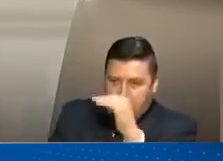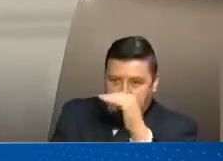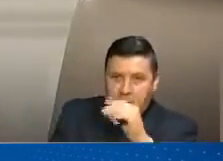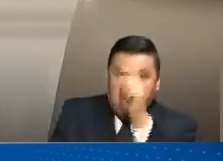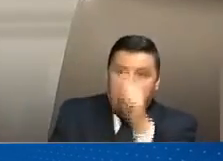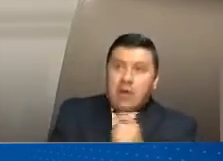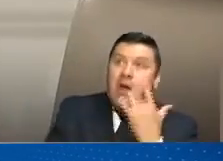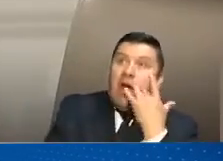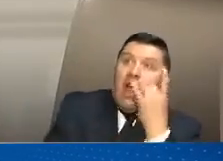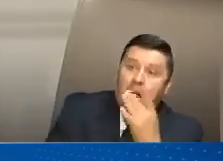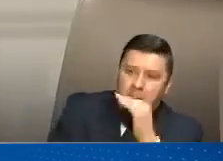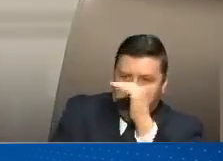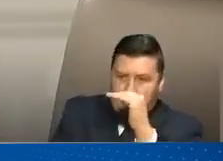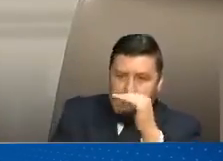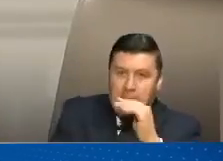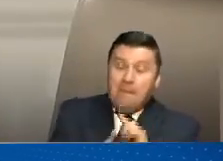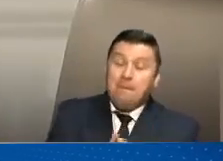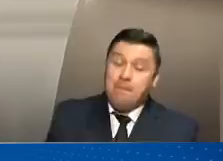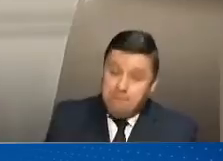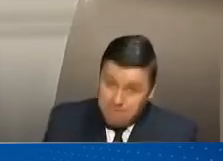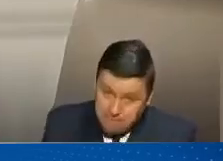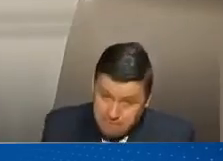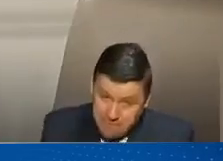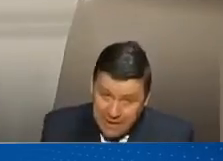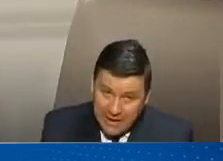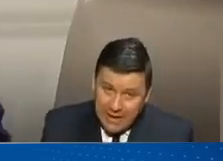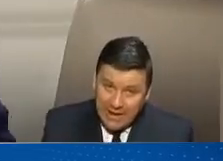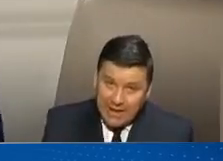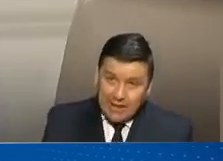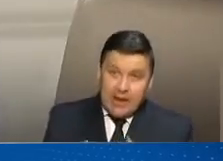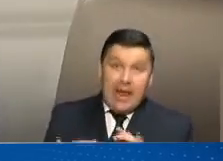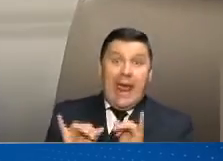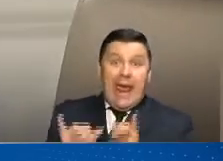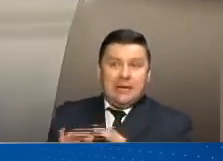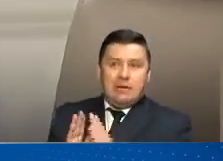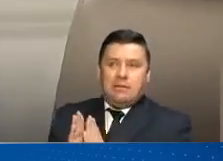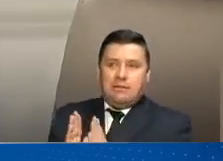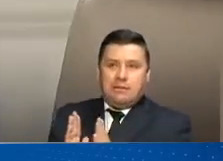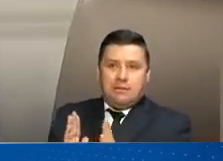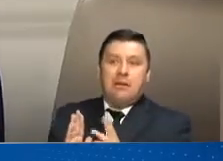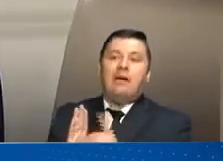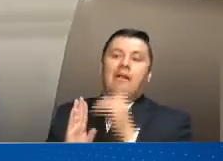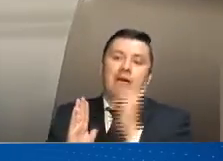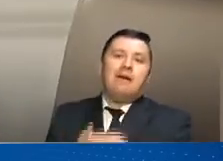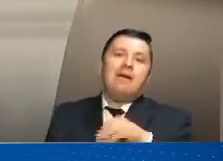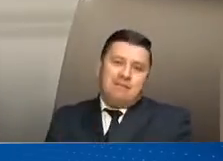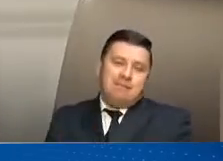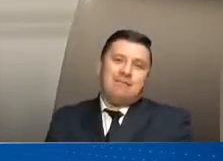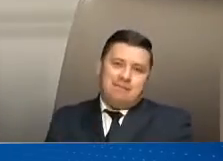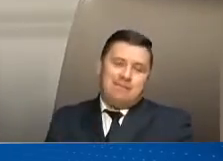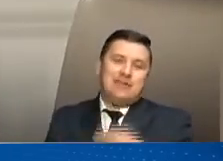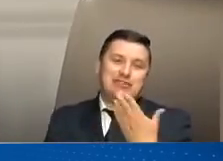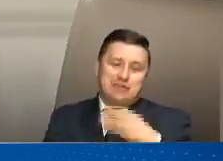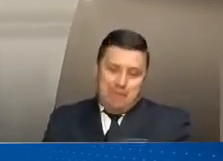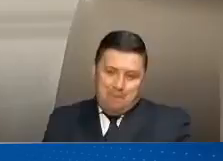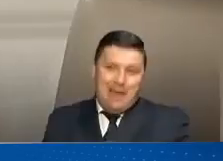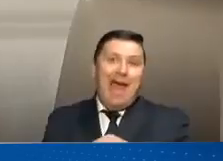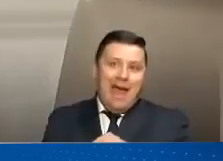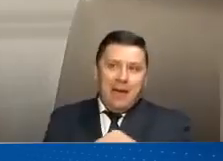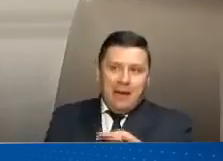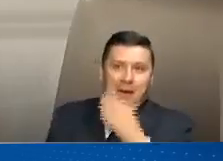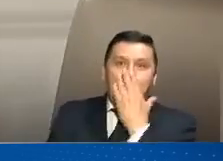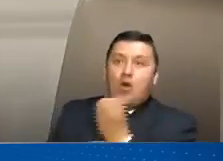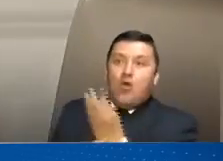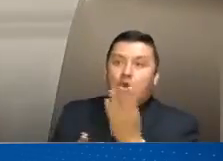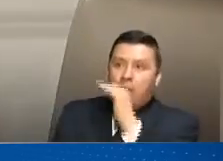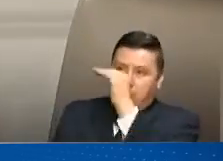pacientes probables. Sin embargo, esto es un efecto de esas medidas de cuarentena. Cuando